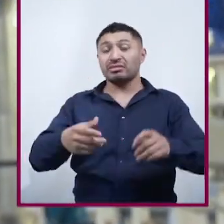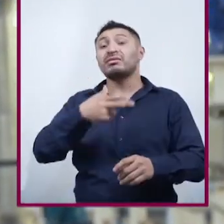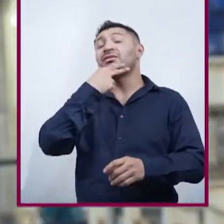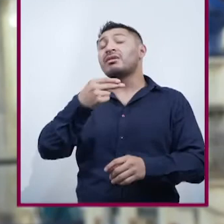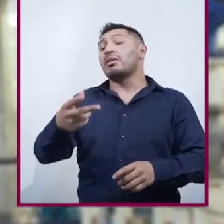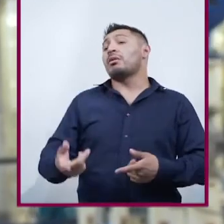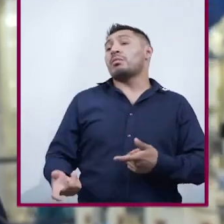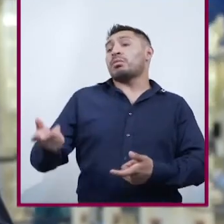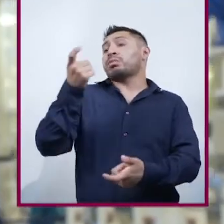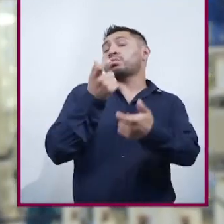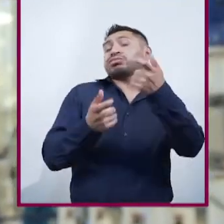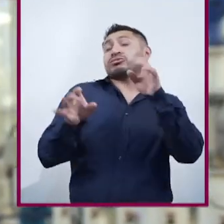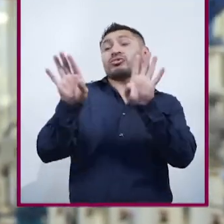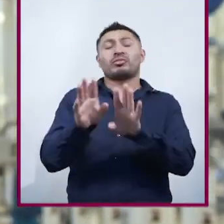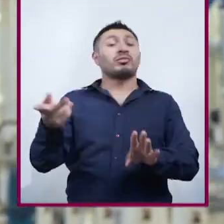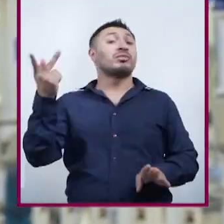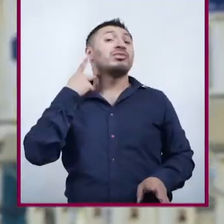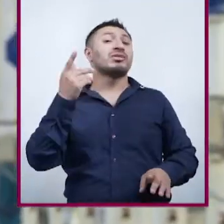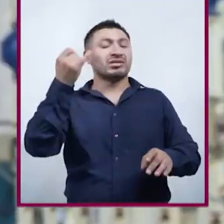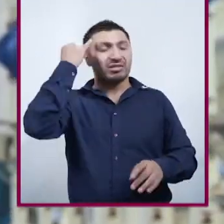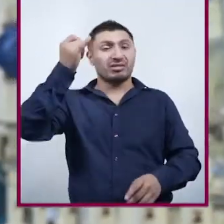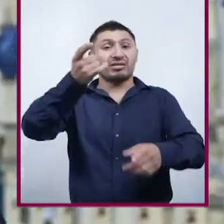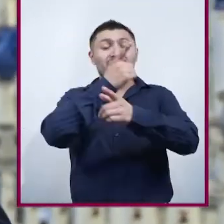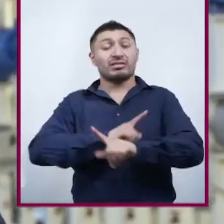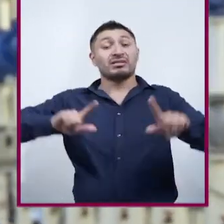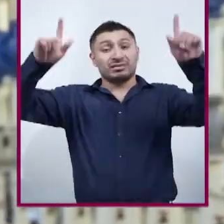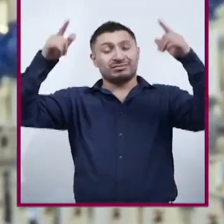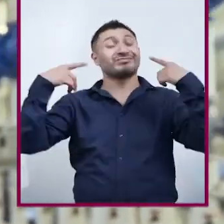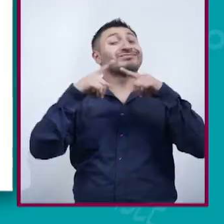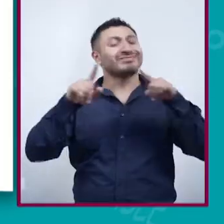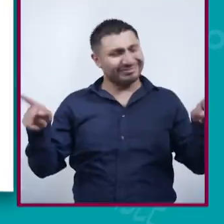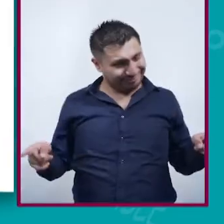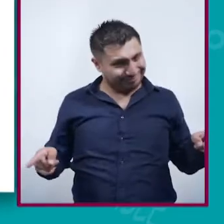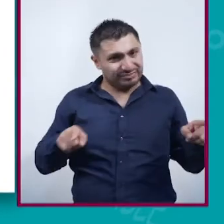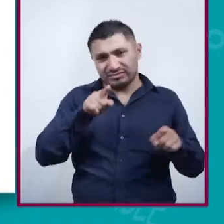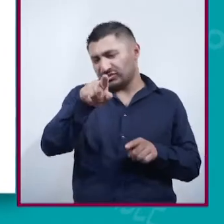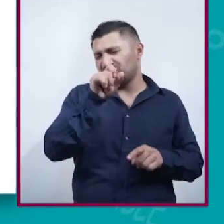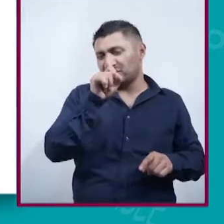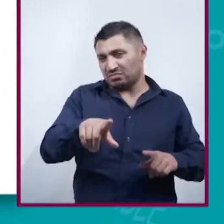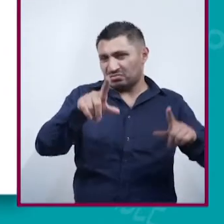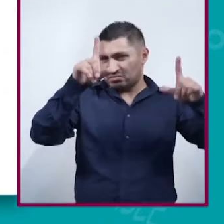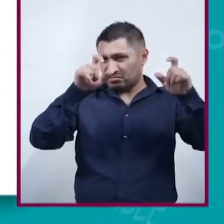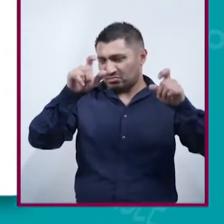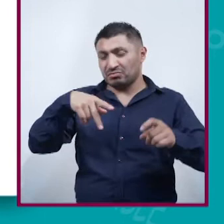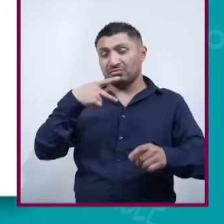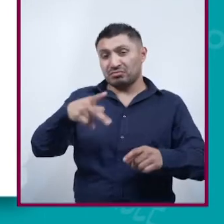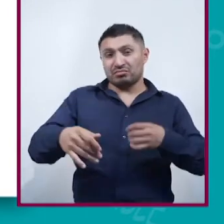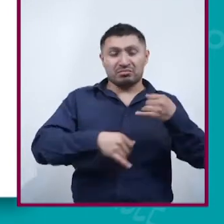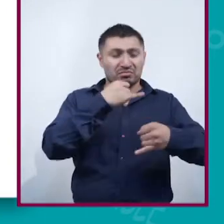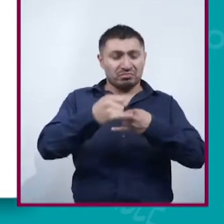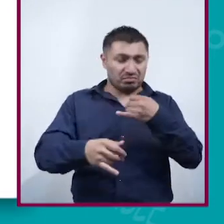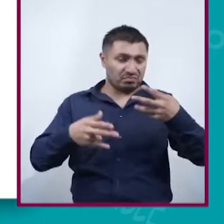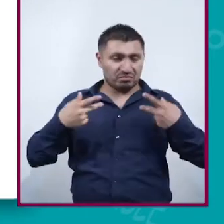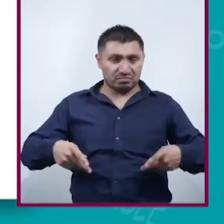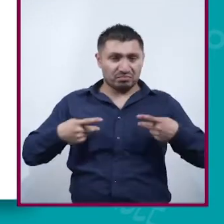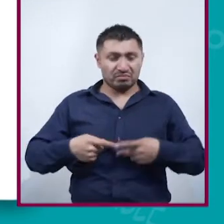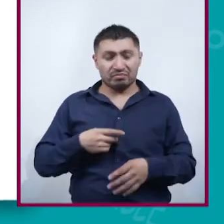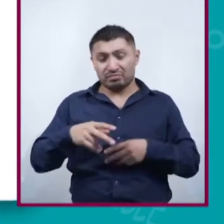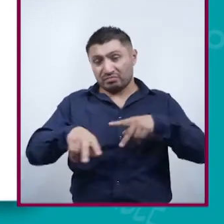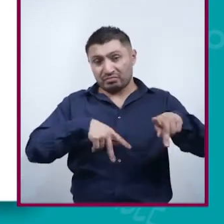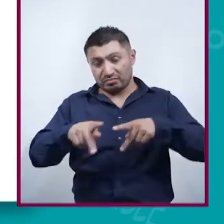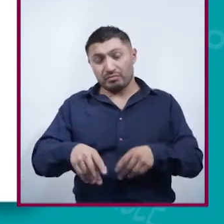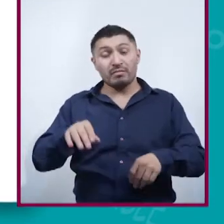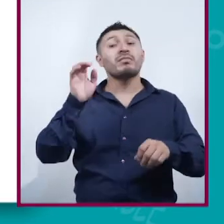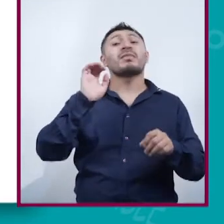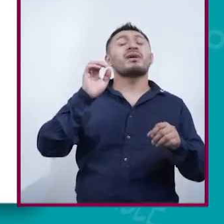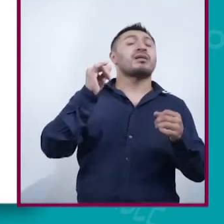de un hombre millonario que un político con ideas libertarias? ¿Tú tomarías la misma fotografía de tu jugador de fútbol favorito que